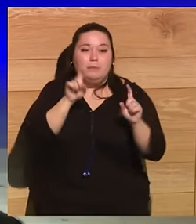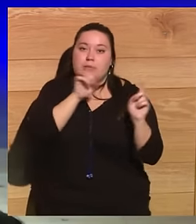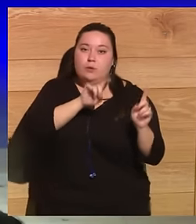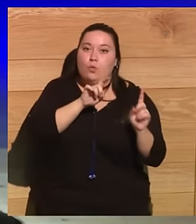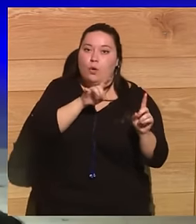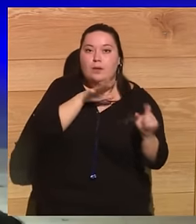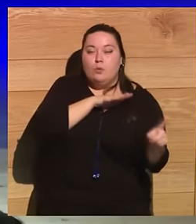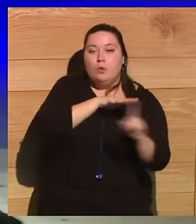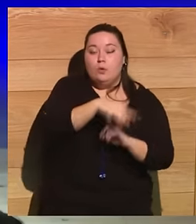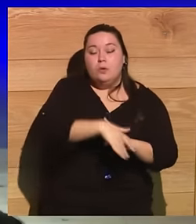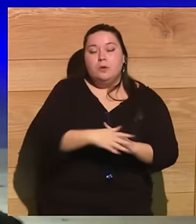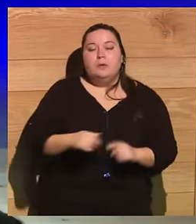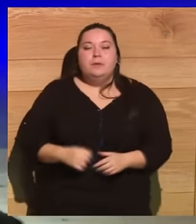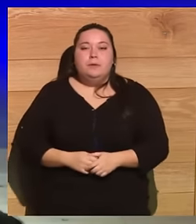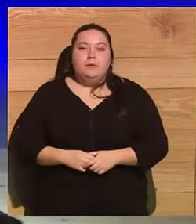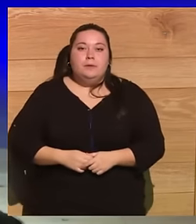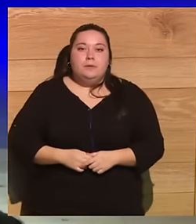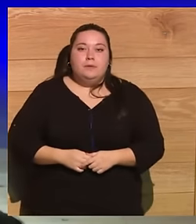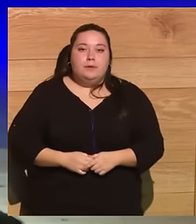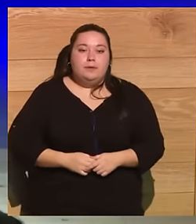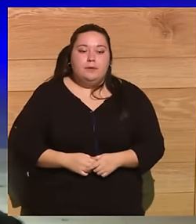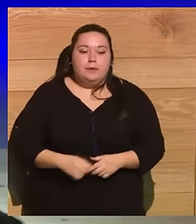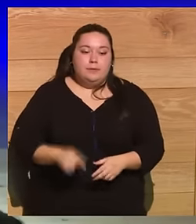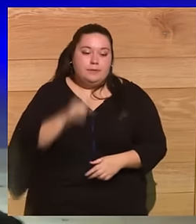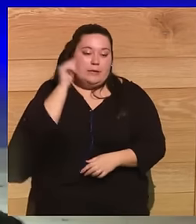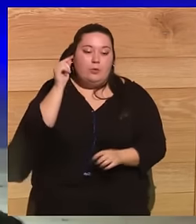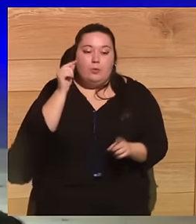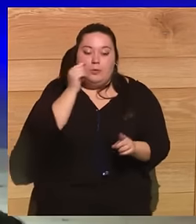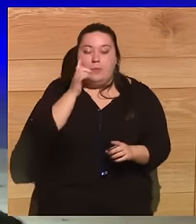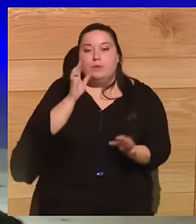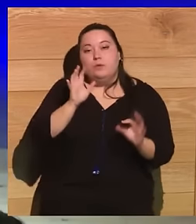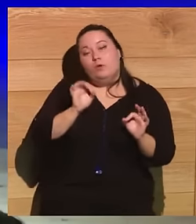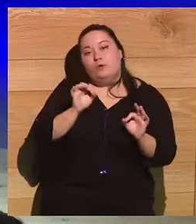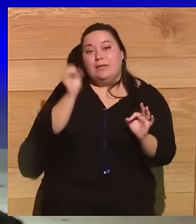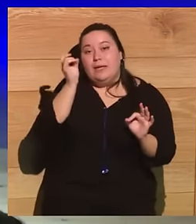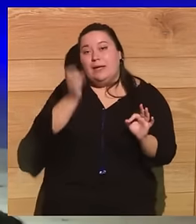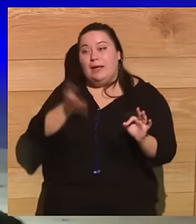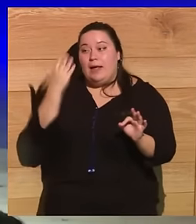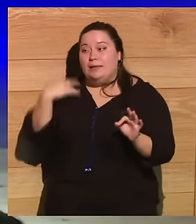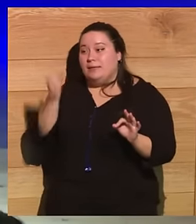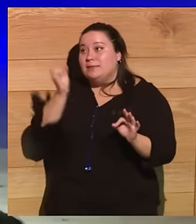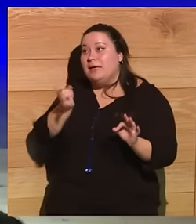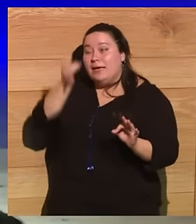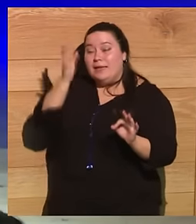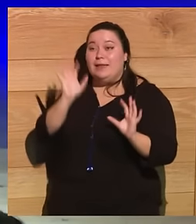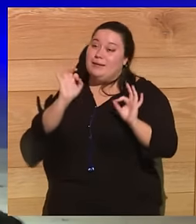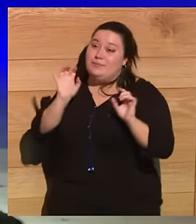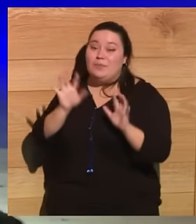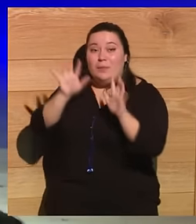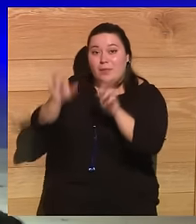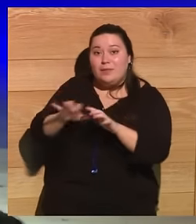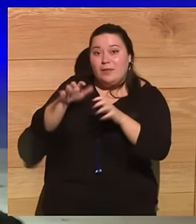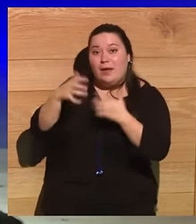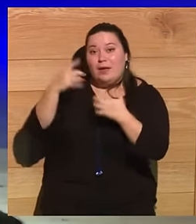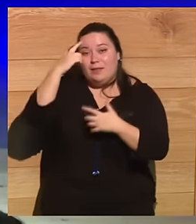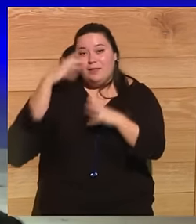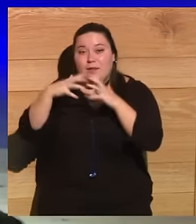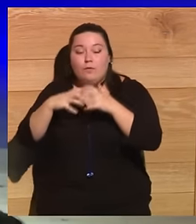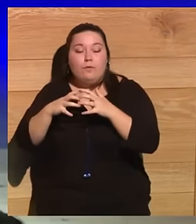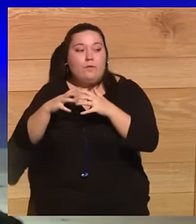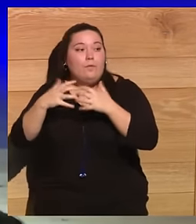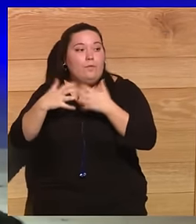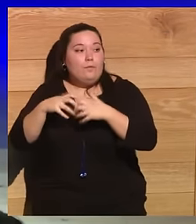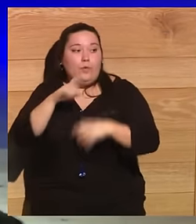teniendo en cuenta descubrimientos que cambian totalmente la idea que teníamos del aprendizaje y de cómo funciona el